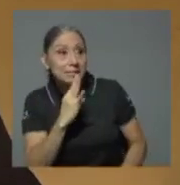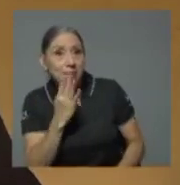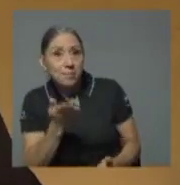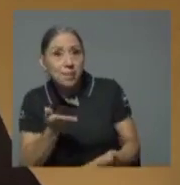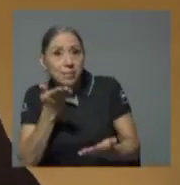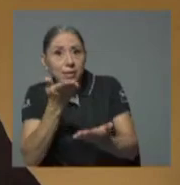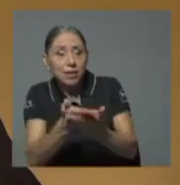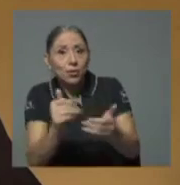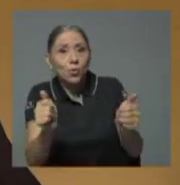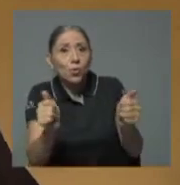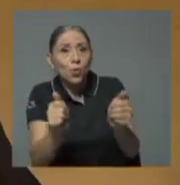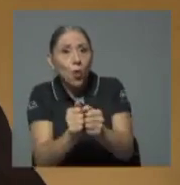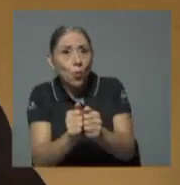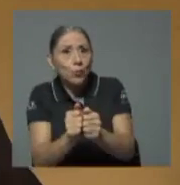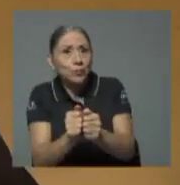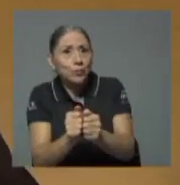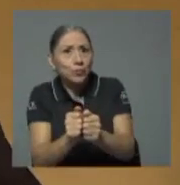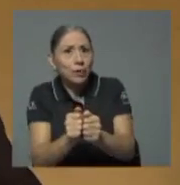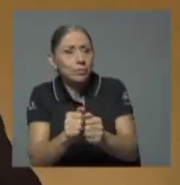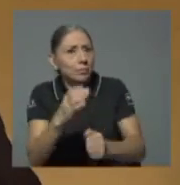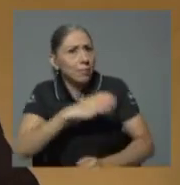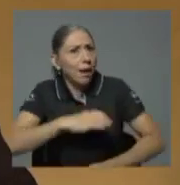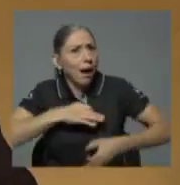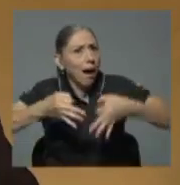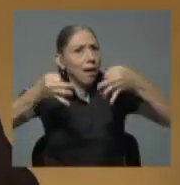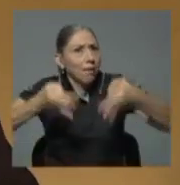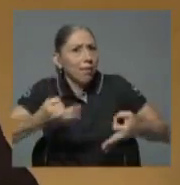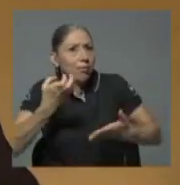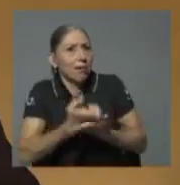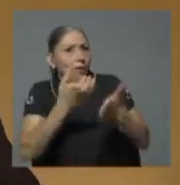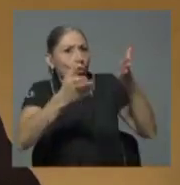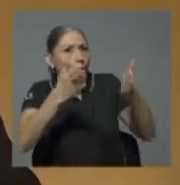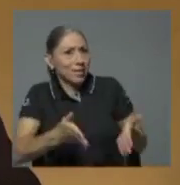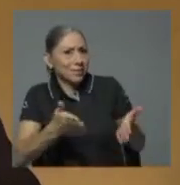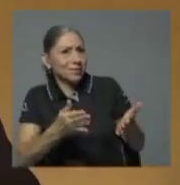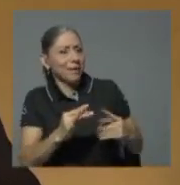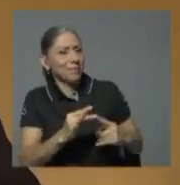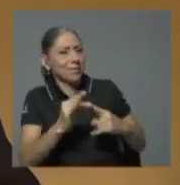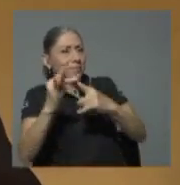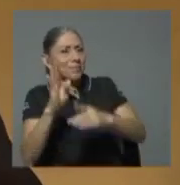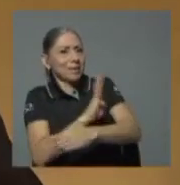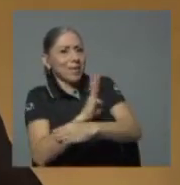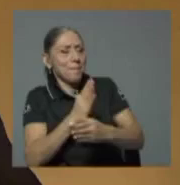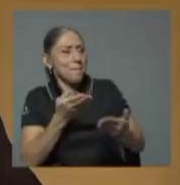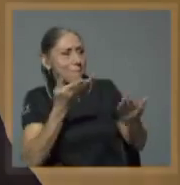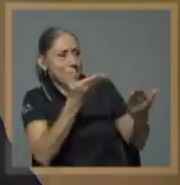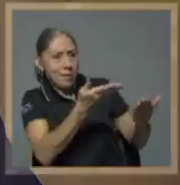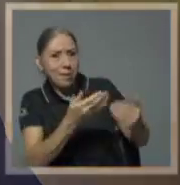con la enorme calidad de economista y de banquero de